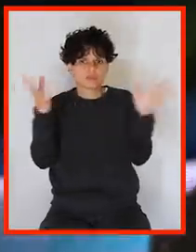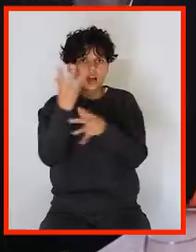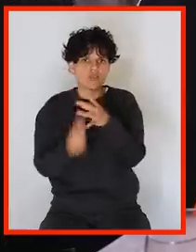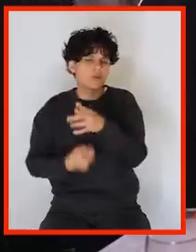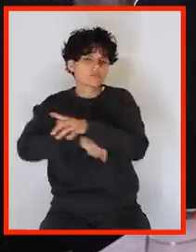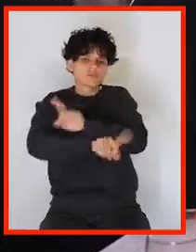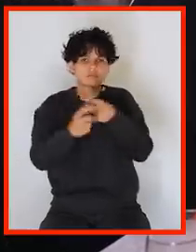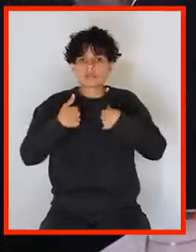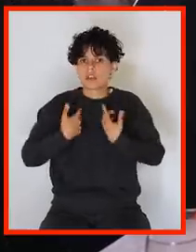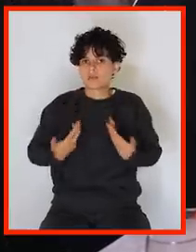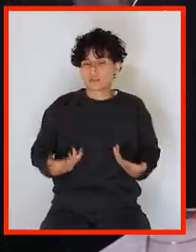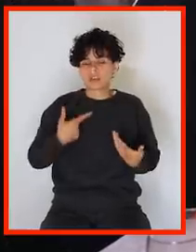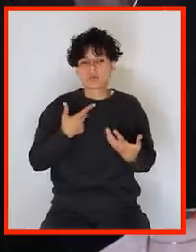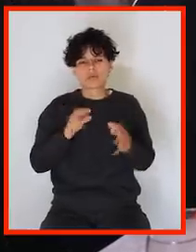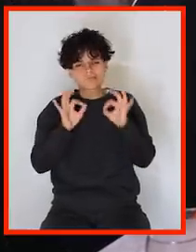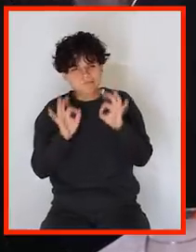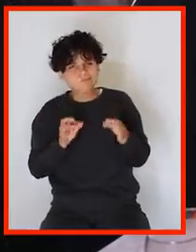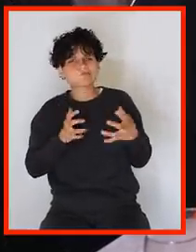hueá, po? No es para mí, decía yo.